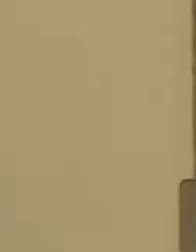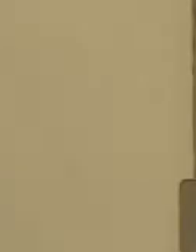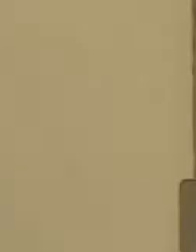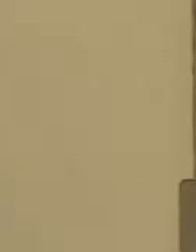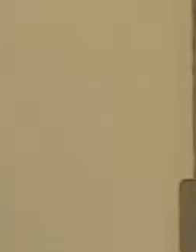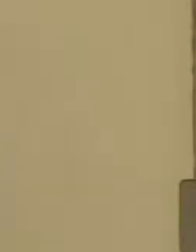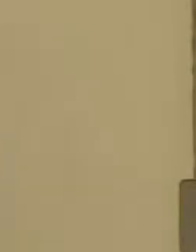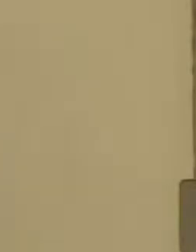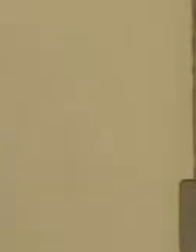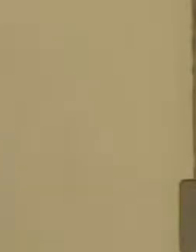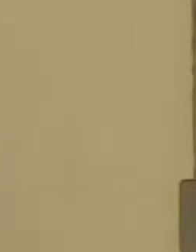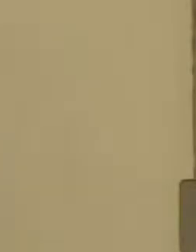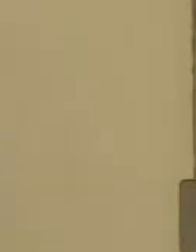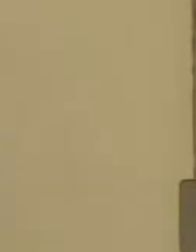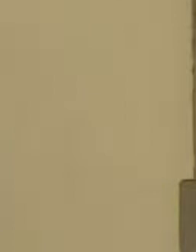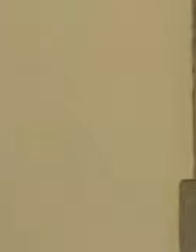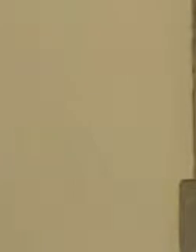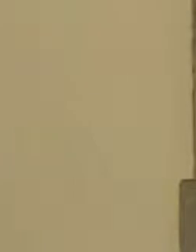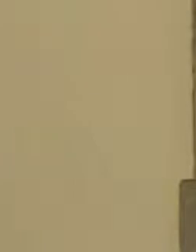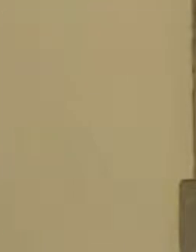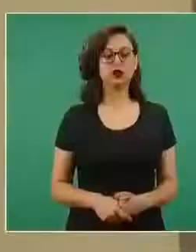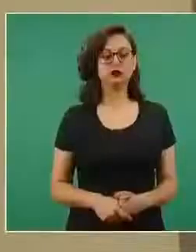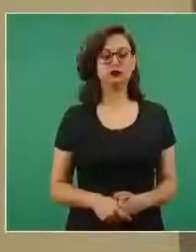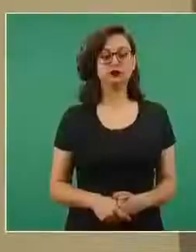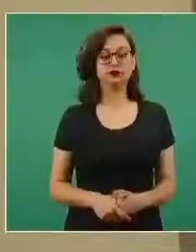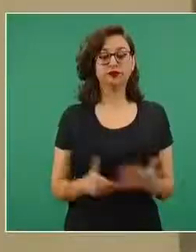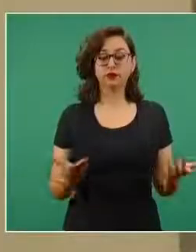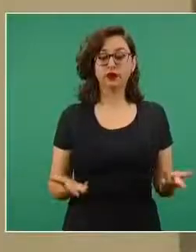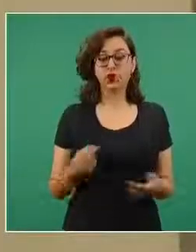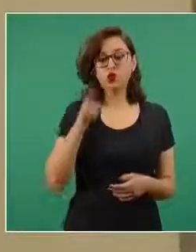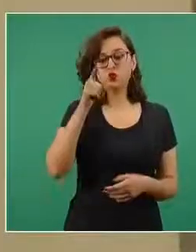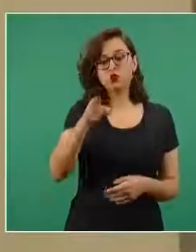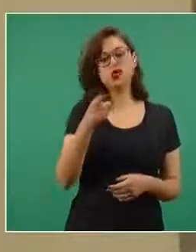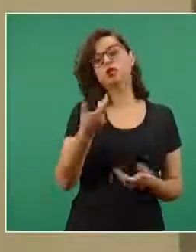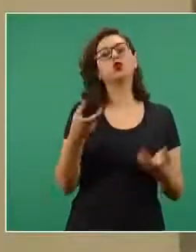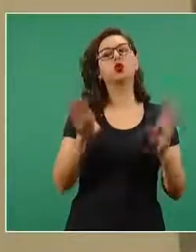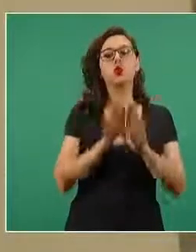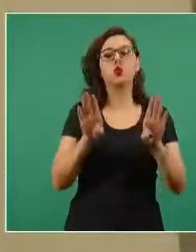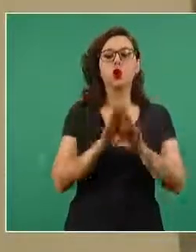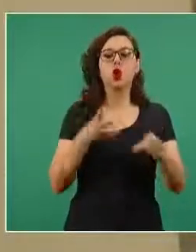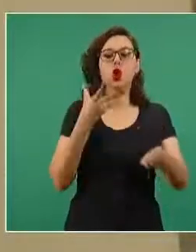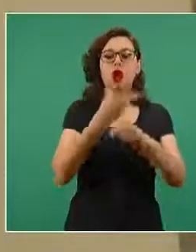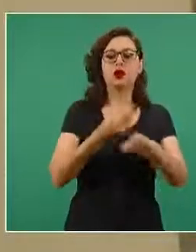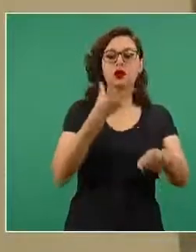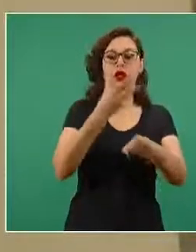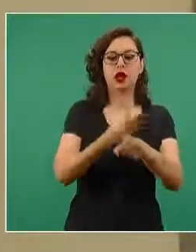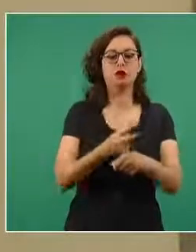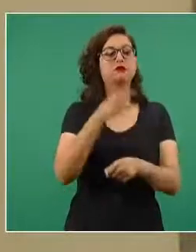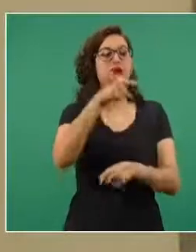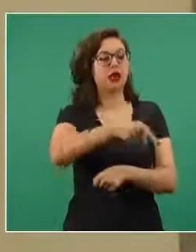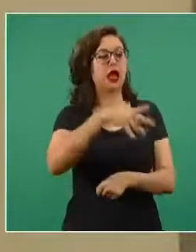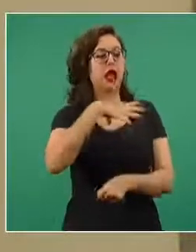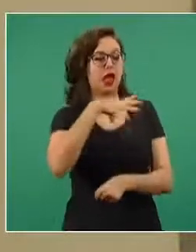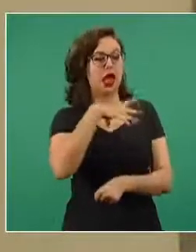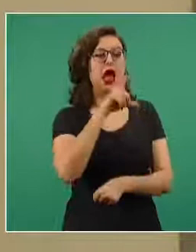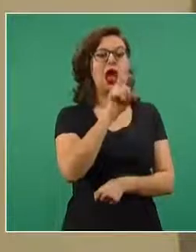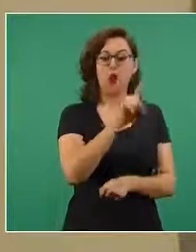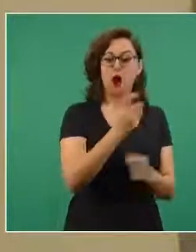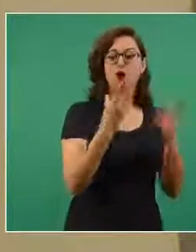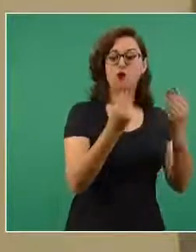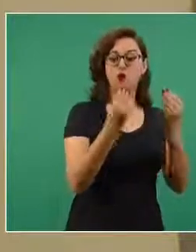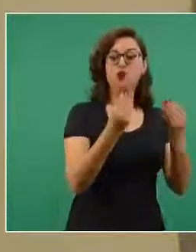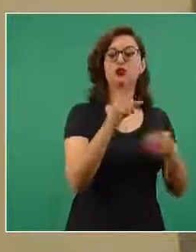mucha agua, según los expertos, hasta para abastecer a otras regiones del país. El problema hoy es que el agua dulce se